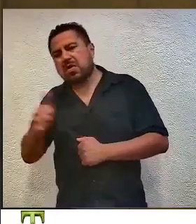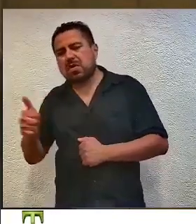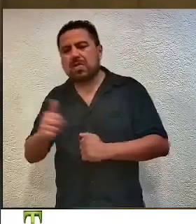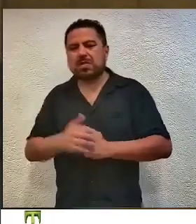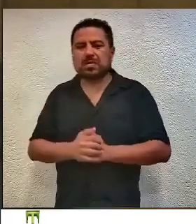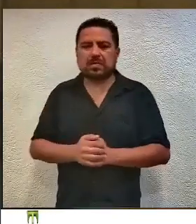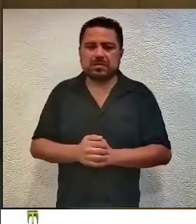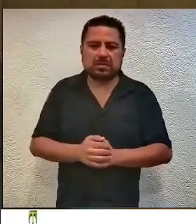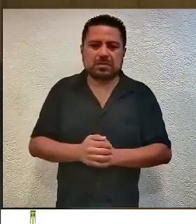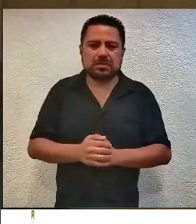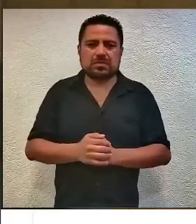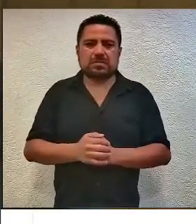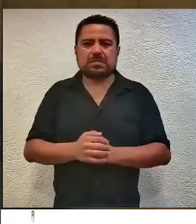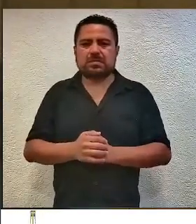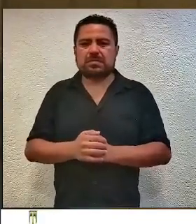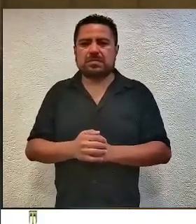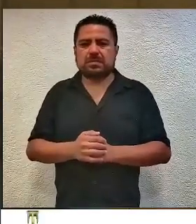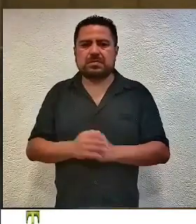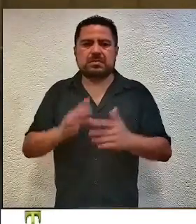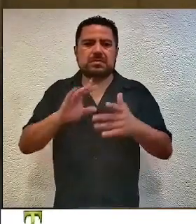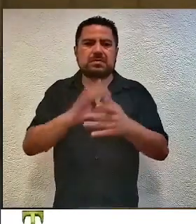mire, lo señaló